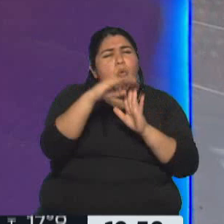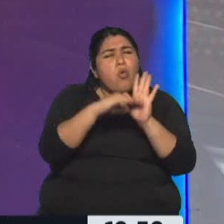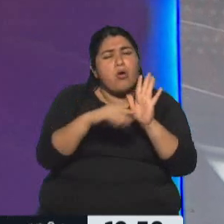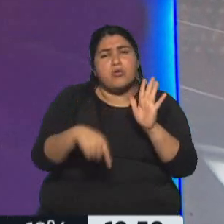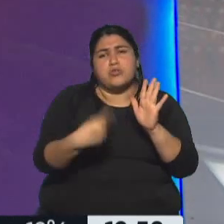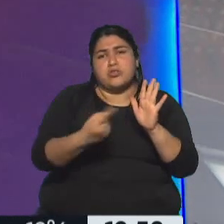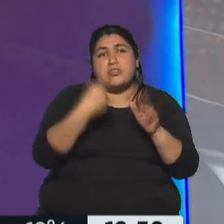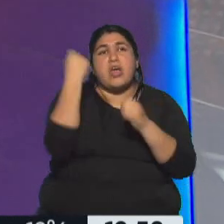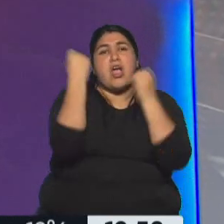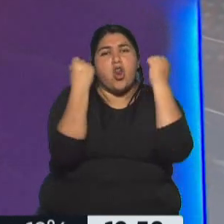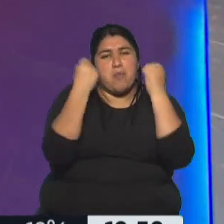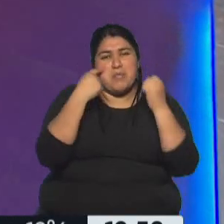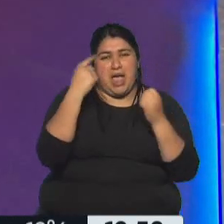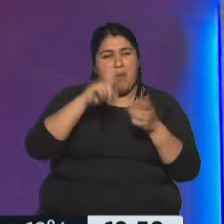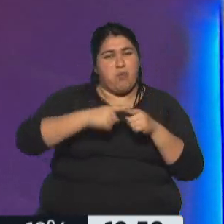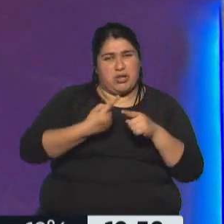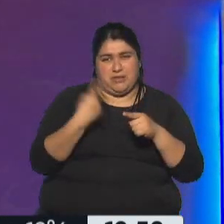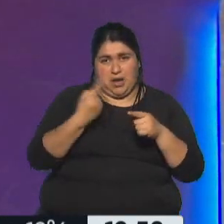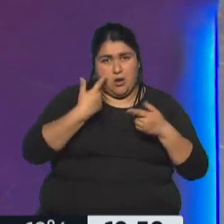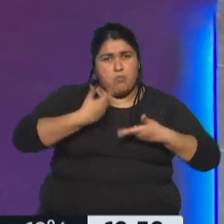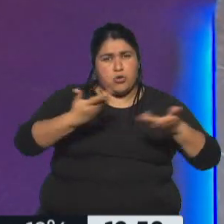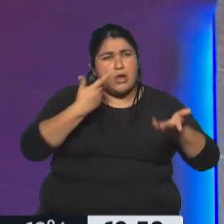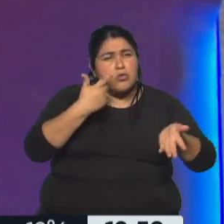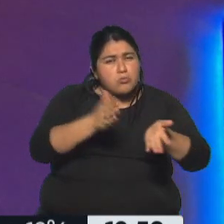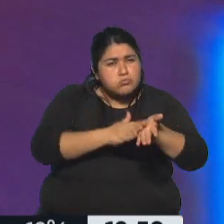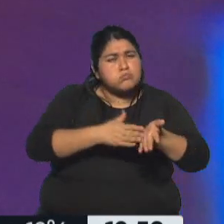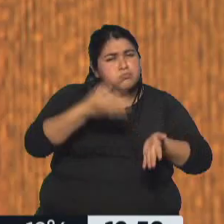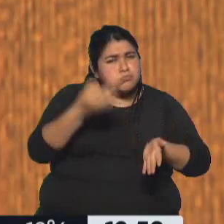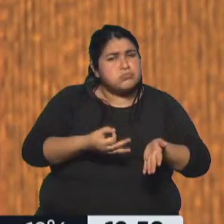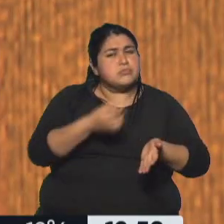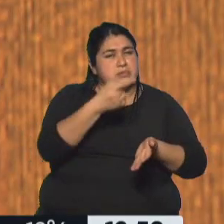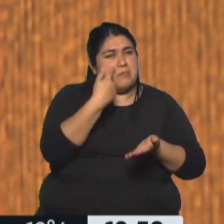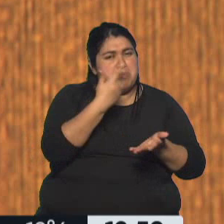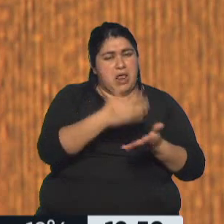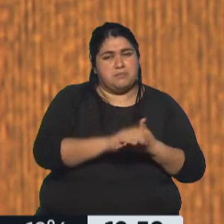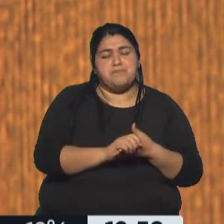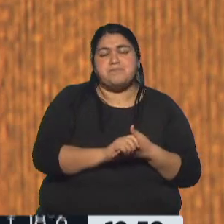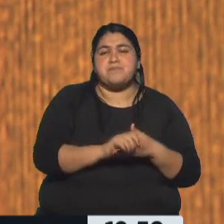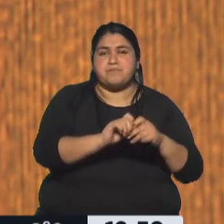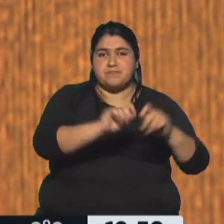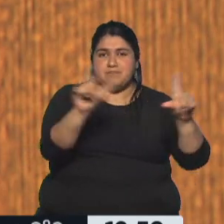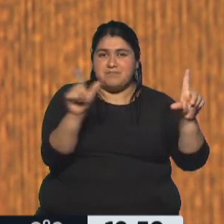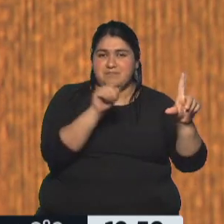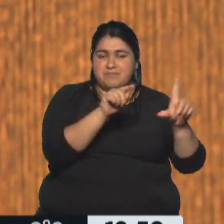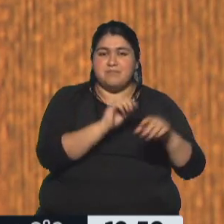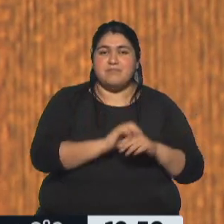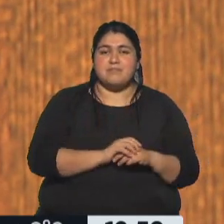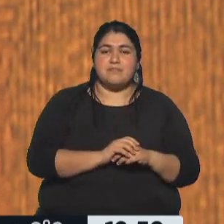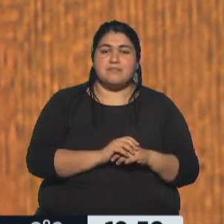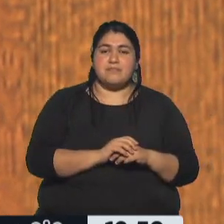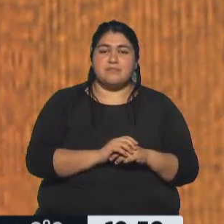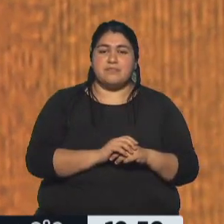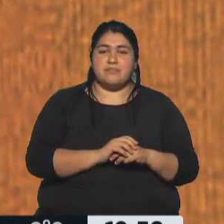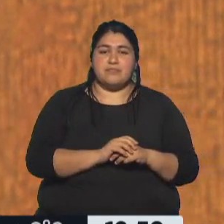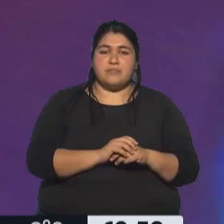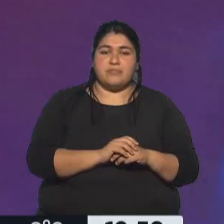el Centro de Economía Política Argentina, mostrando verdaderamente los datos de endeudamiento. Mostremos, por favor, la primera placa. Ahí va. Bueno,